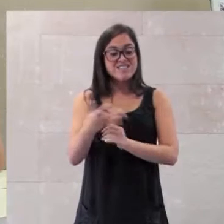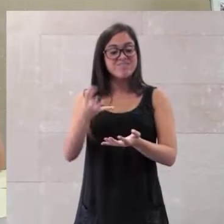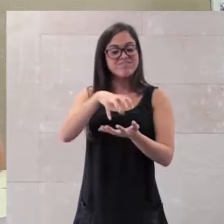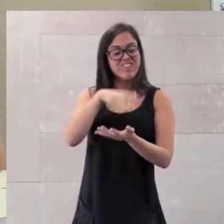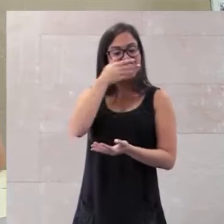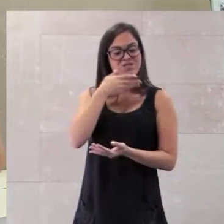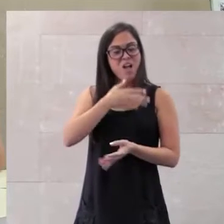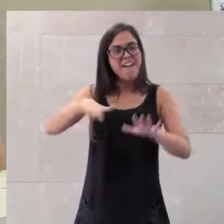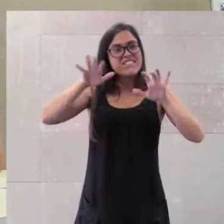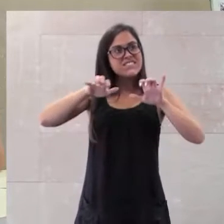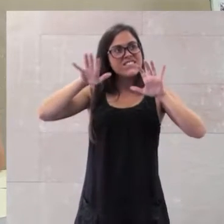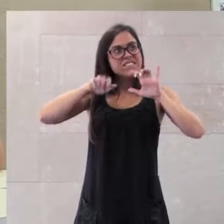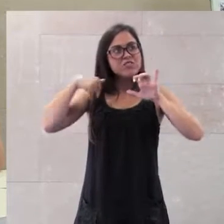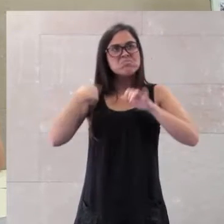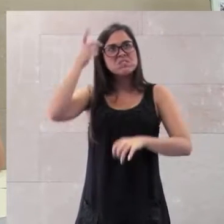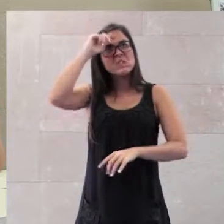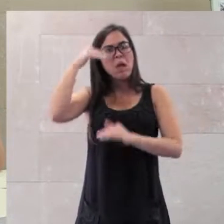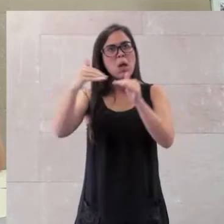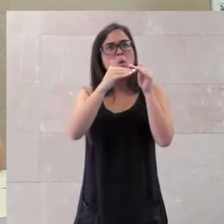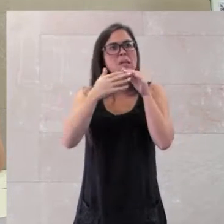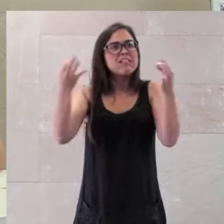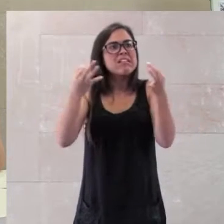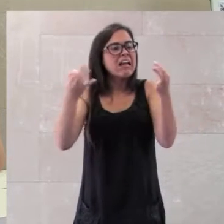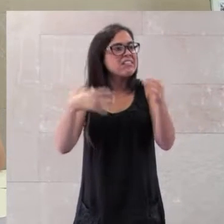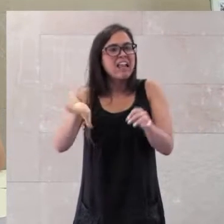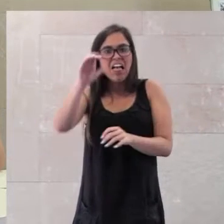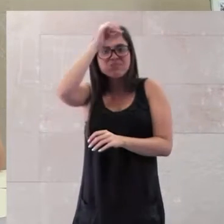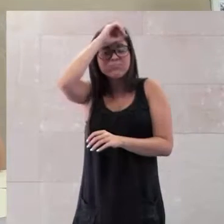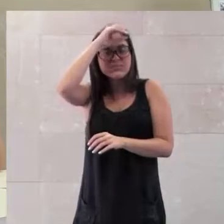pues no tenía idea de nada, ni de igualdad, ni nada.